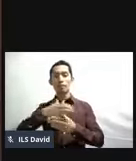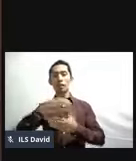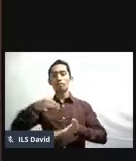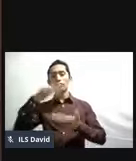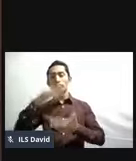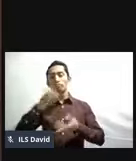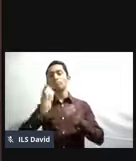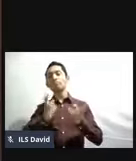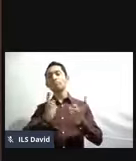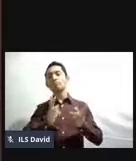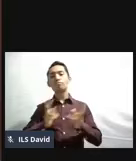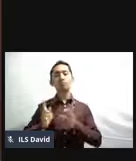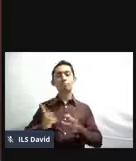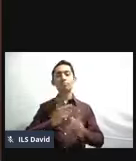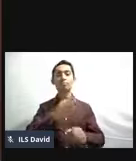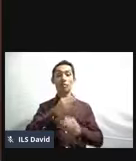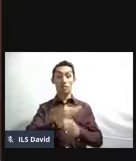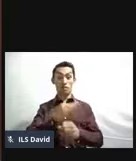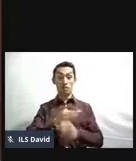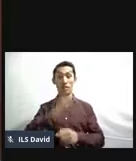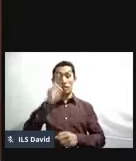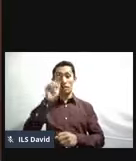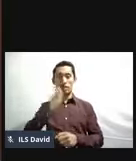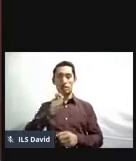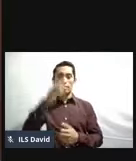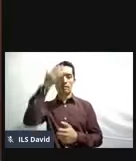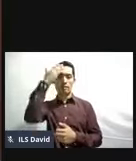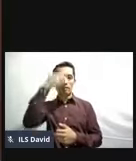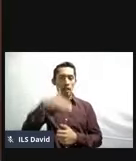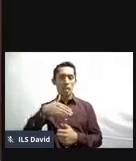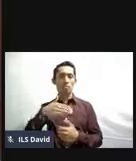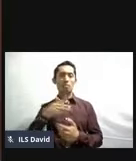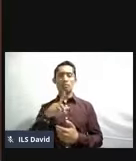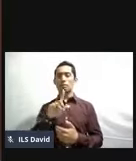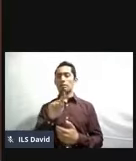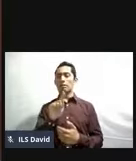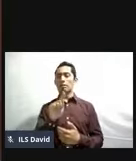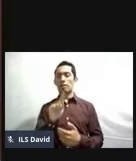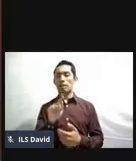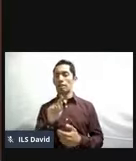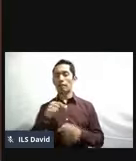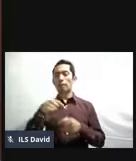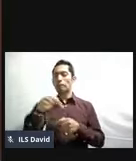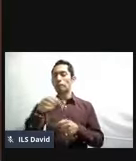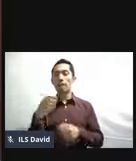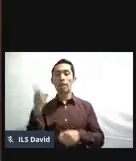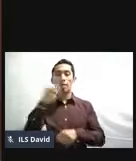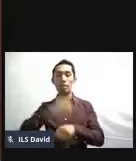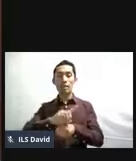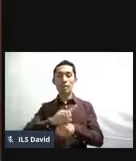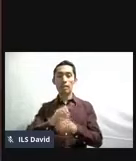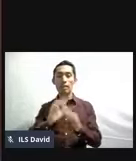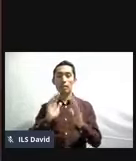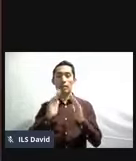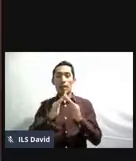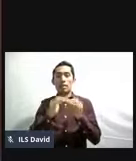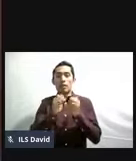hoy ya casi pegándole a los 70 y tantos días en confinamiento es una